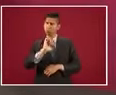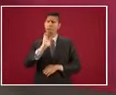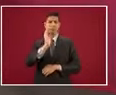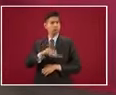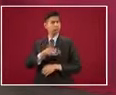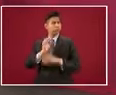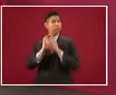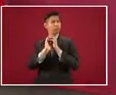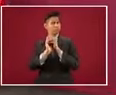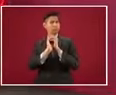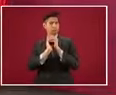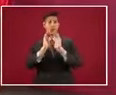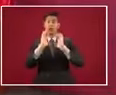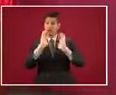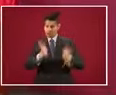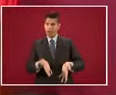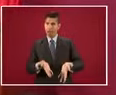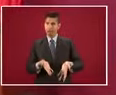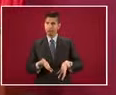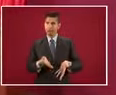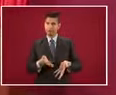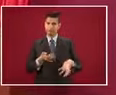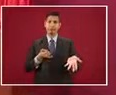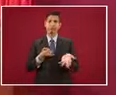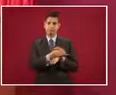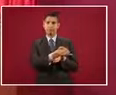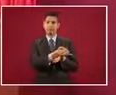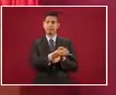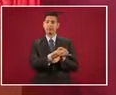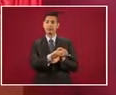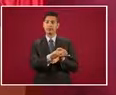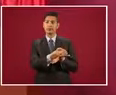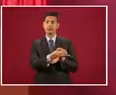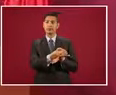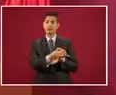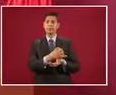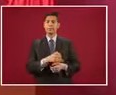Se va a rifar el avión